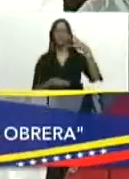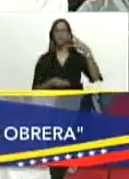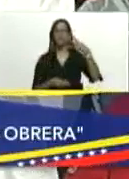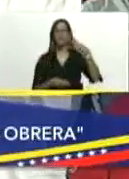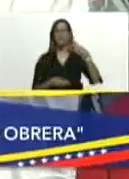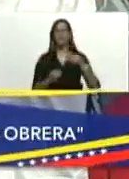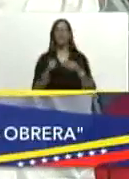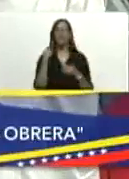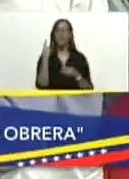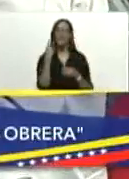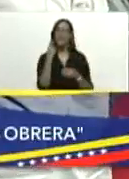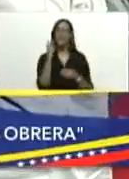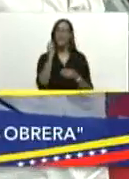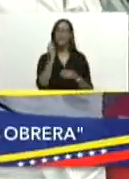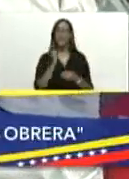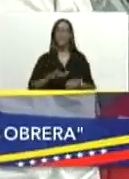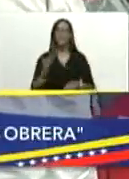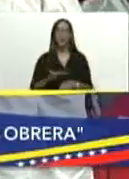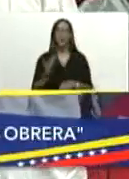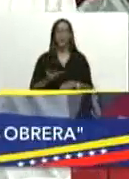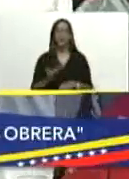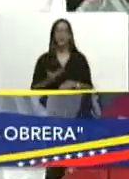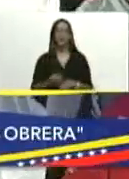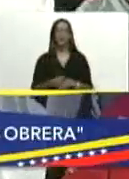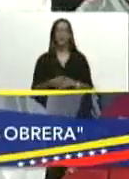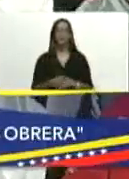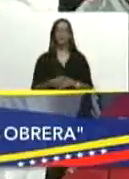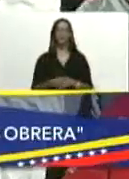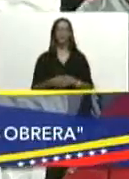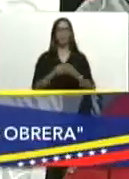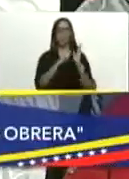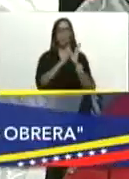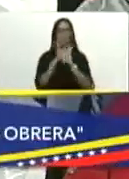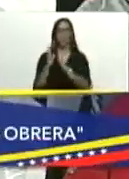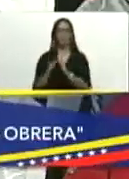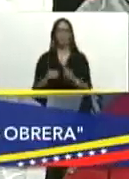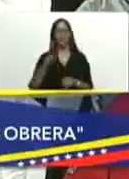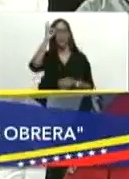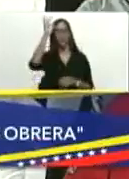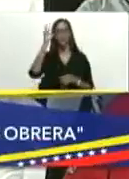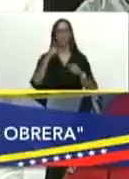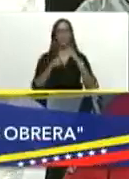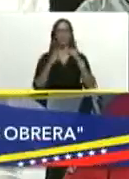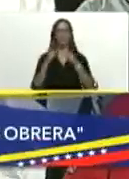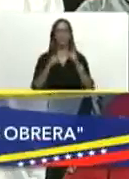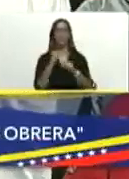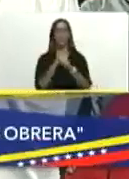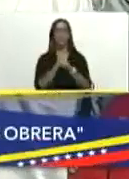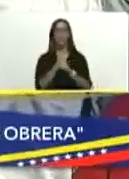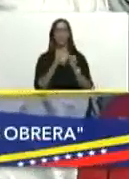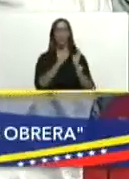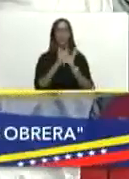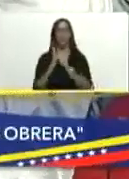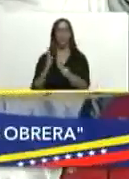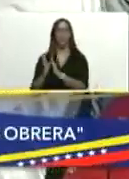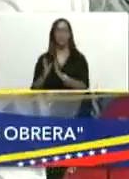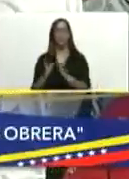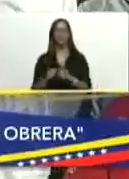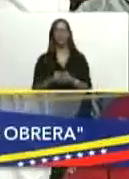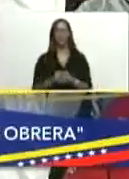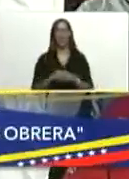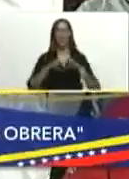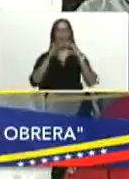en ese momento era en organizar los consejos productivos de trabajadores y organizar a la clase Obrera